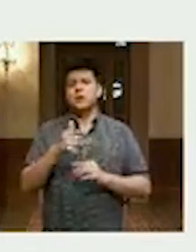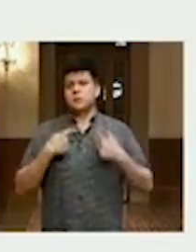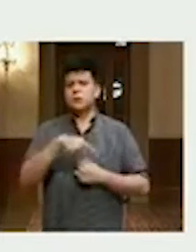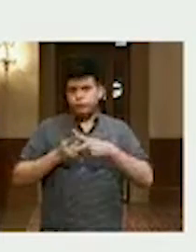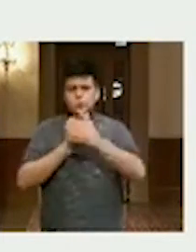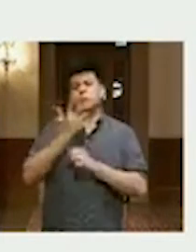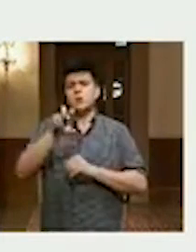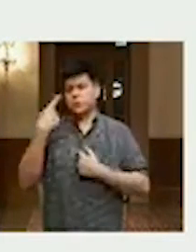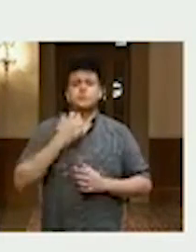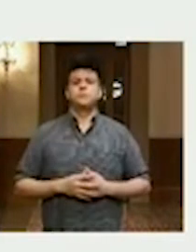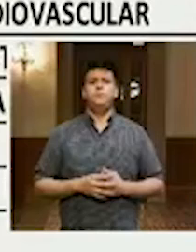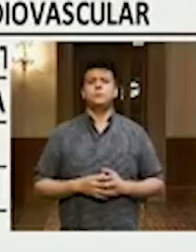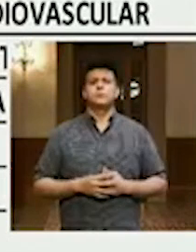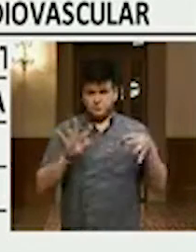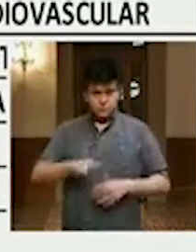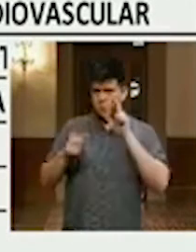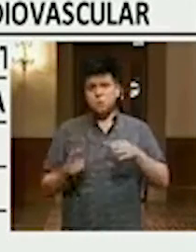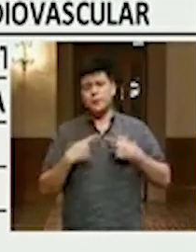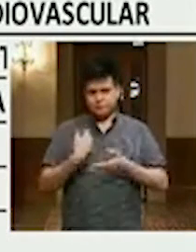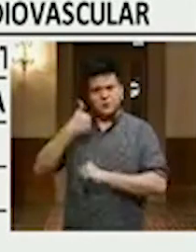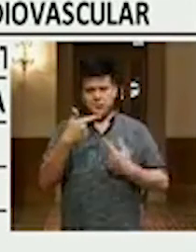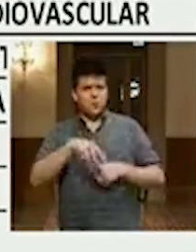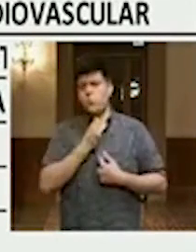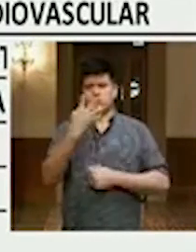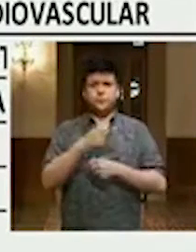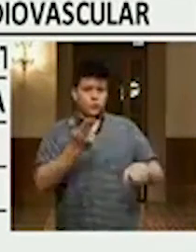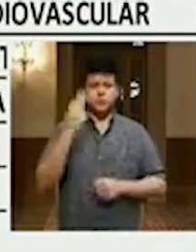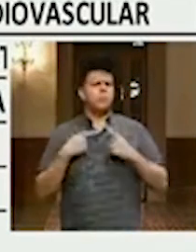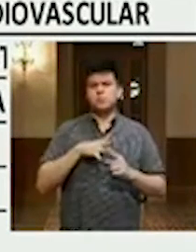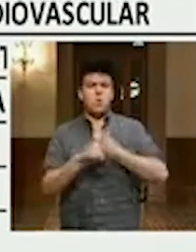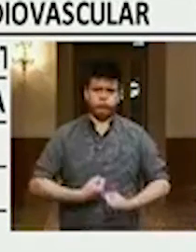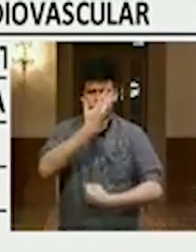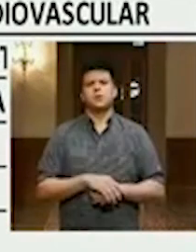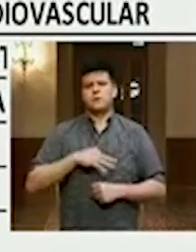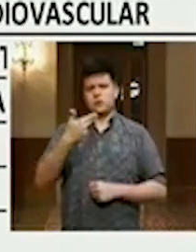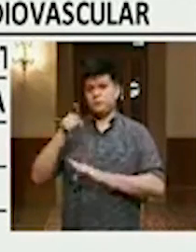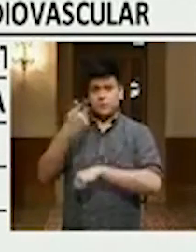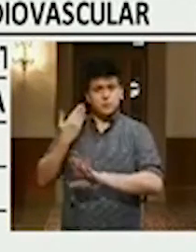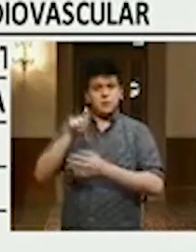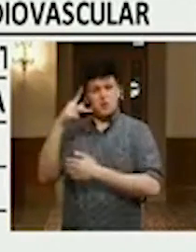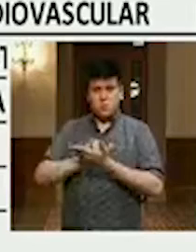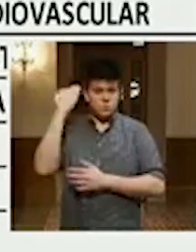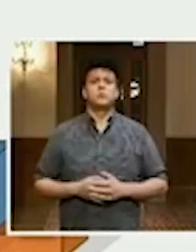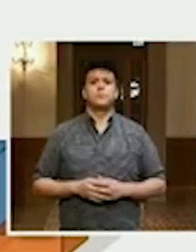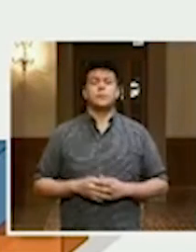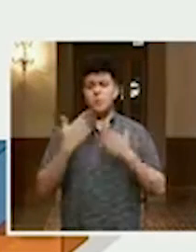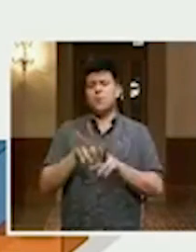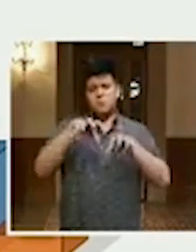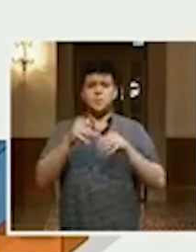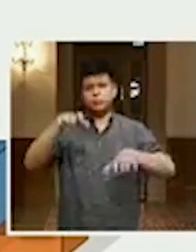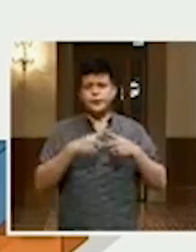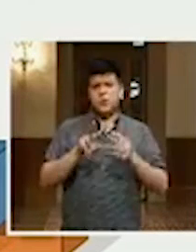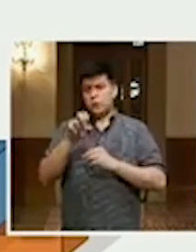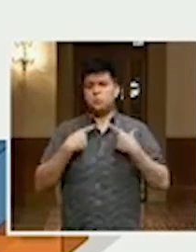universitario según la funcionaria por otra parte la cifra de casos positivos de kobe 19 llegó a 208 nuevo léon